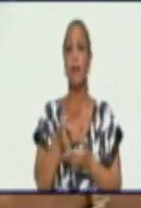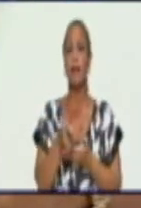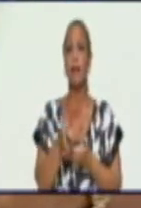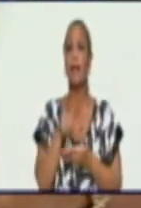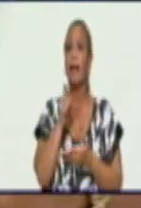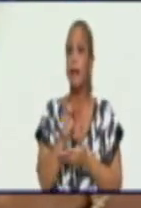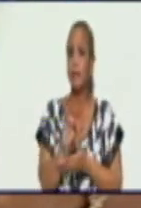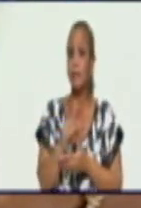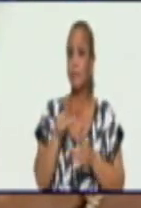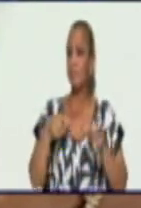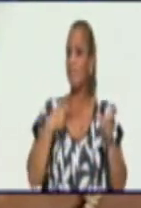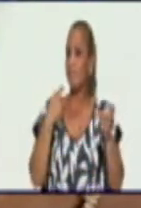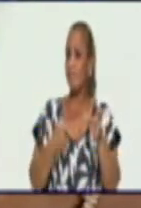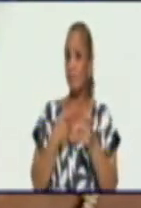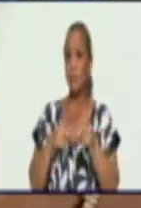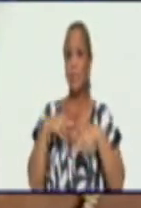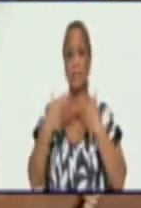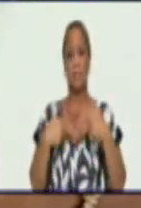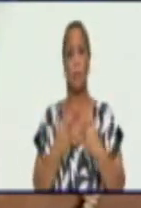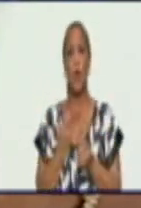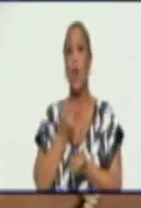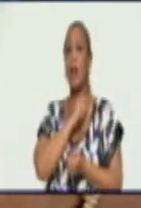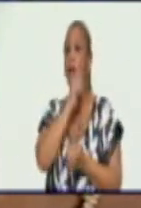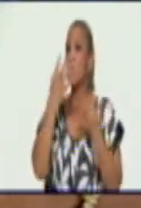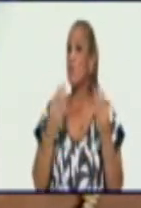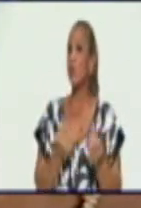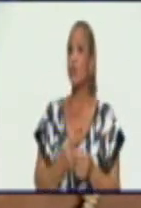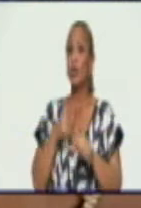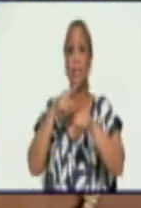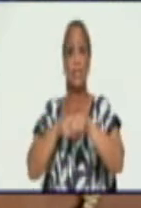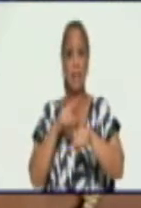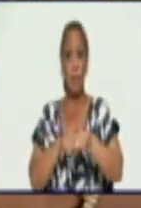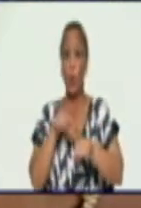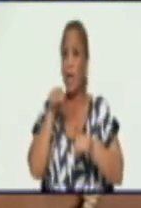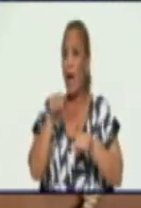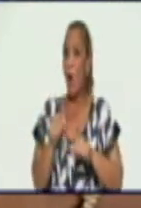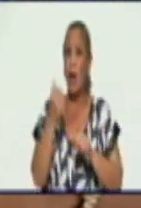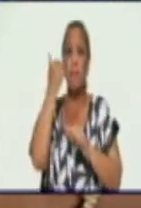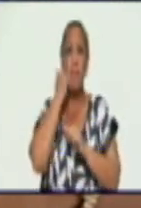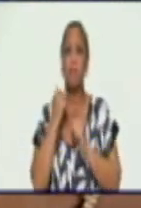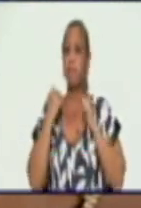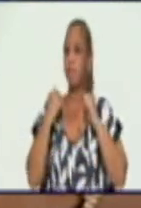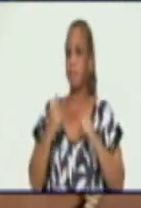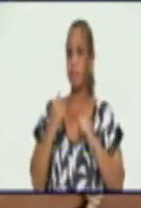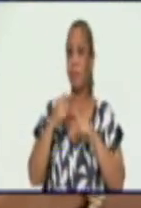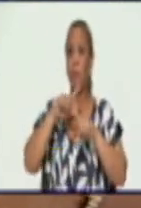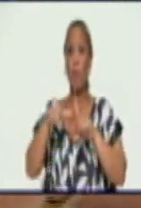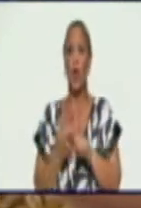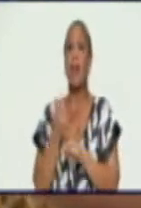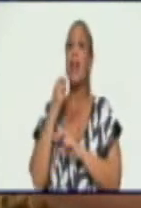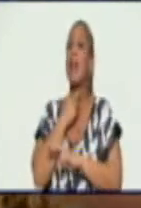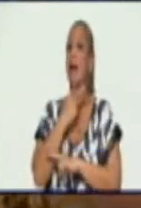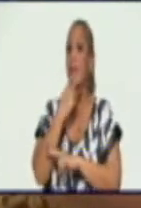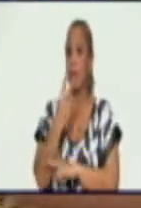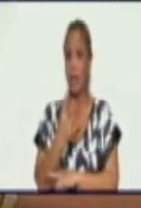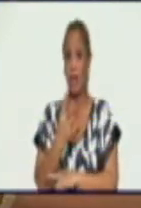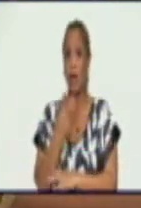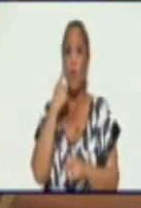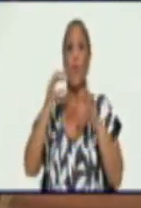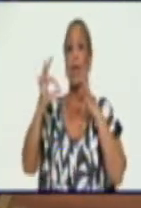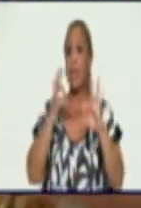que estamos librando hace mucho tiempo y que ahora tenemos que apreciarlo un combate por la vida un combate